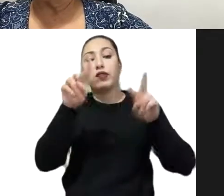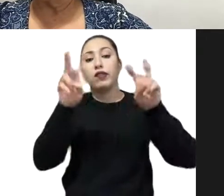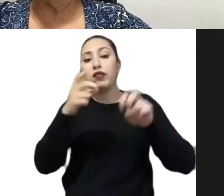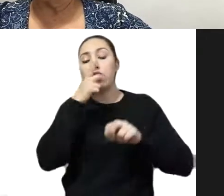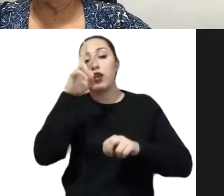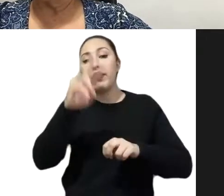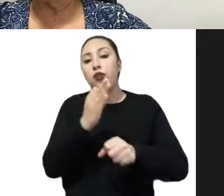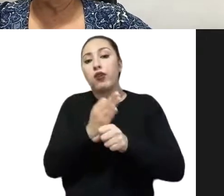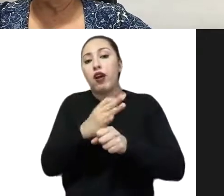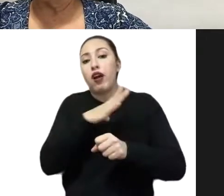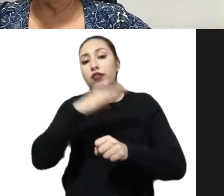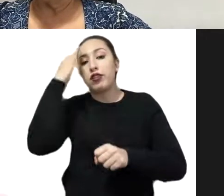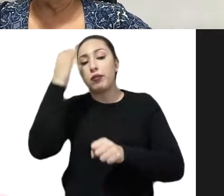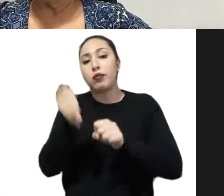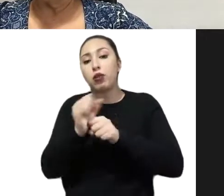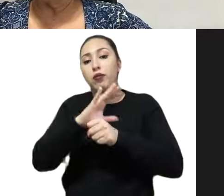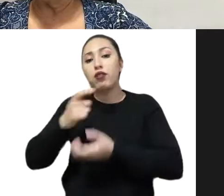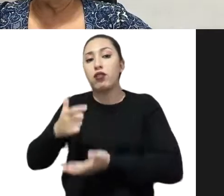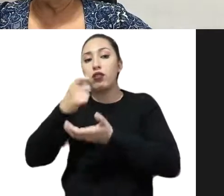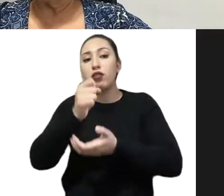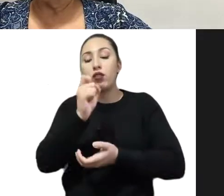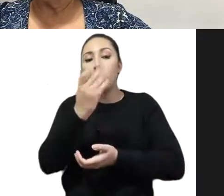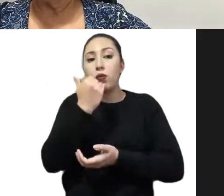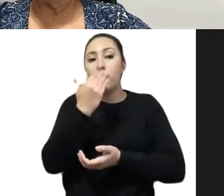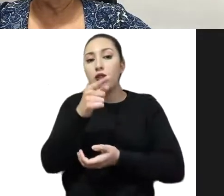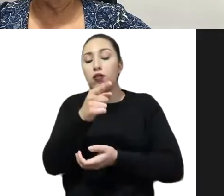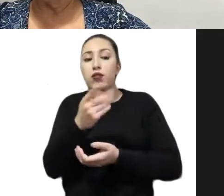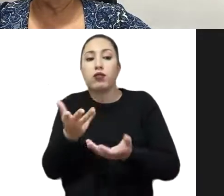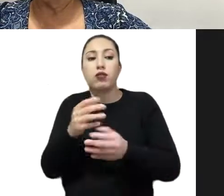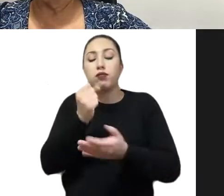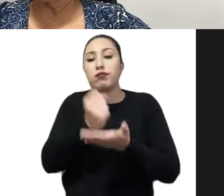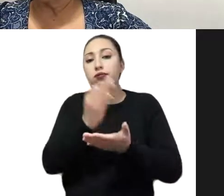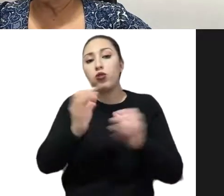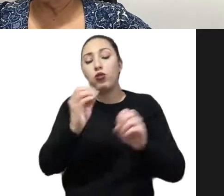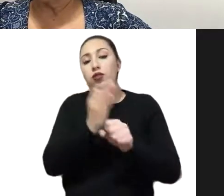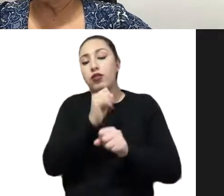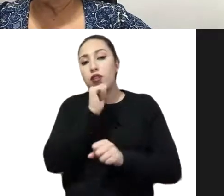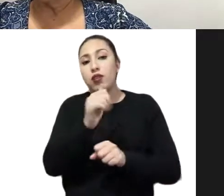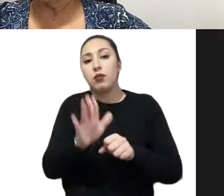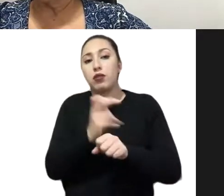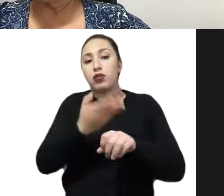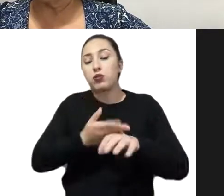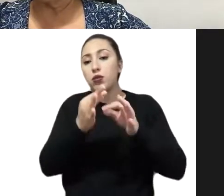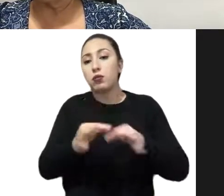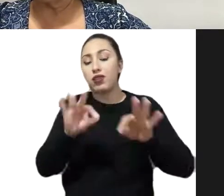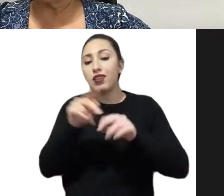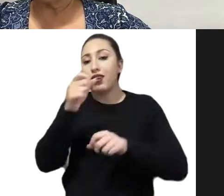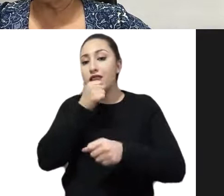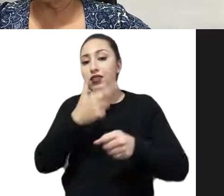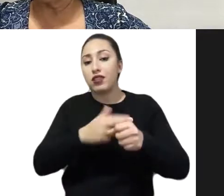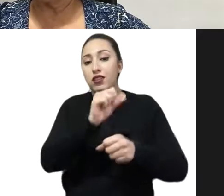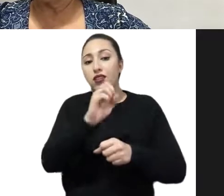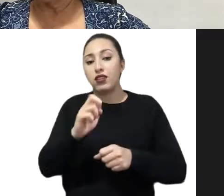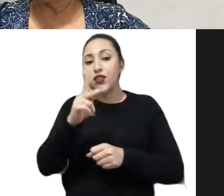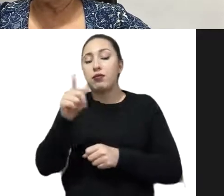actual contingencia o de un tema de austeridad y pueda no ser aprobada, me parece importante mencionar que la Secretaría de Educación Pública cuenta